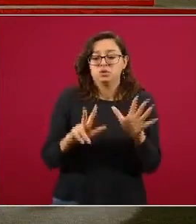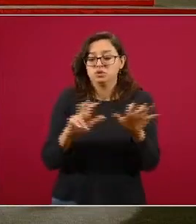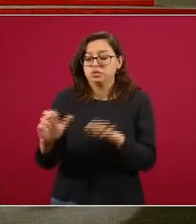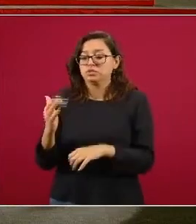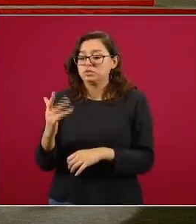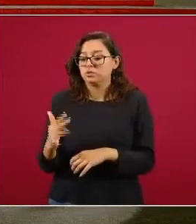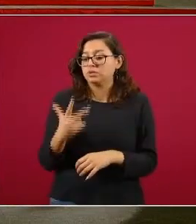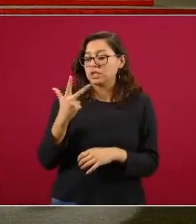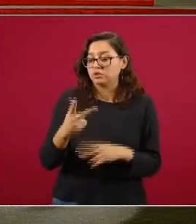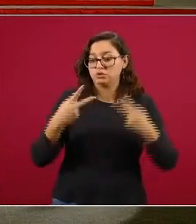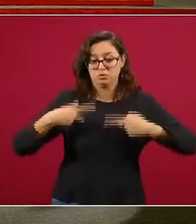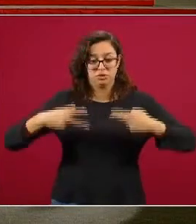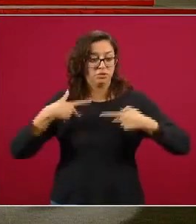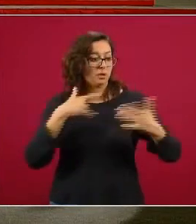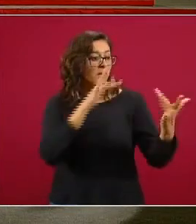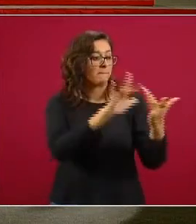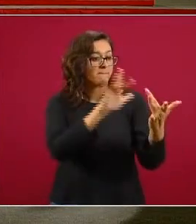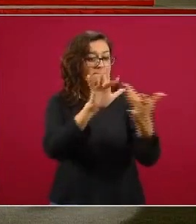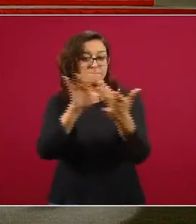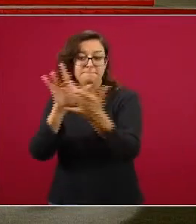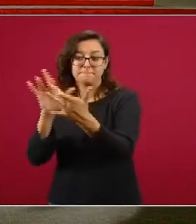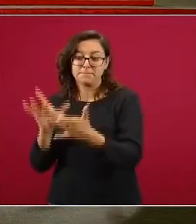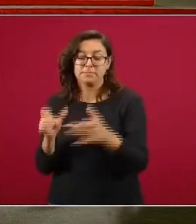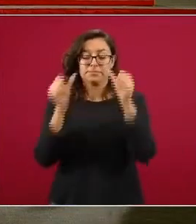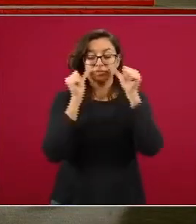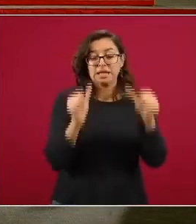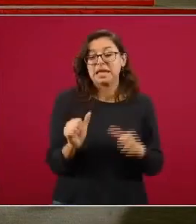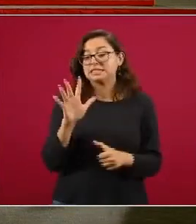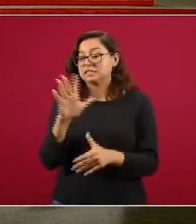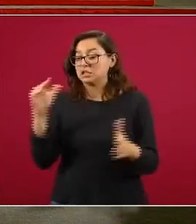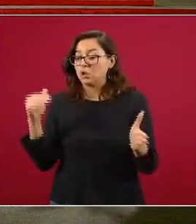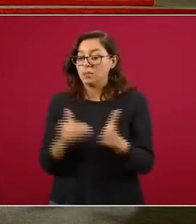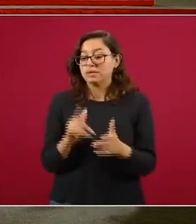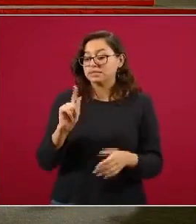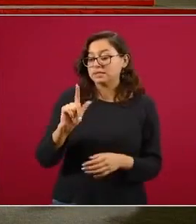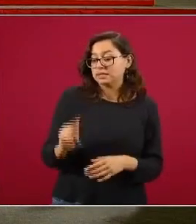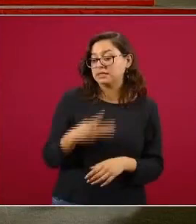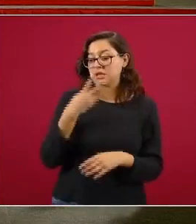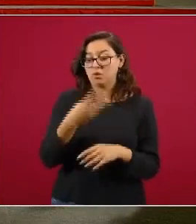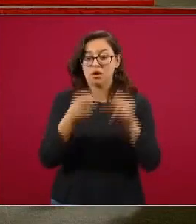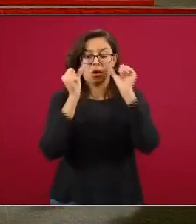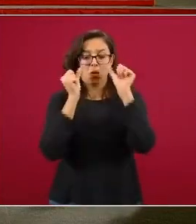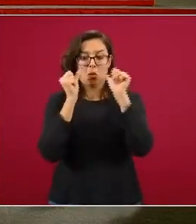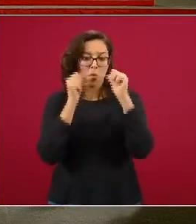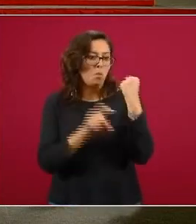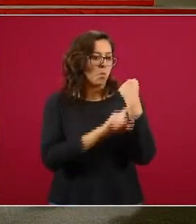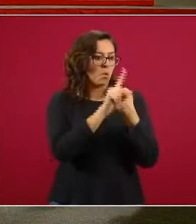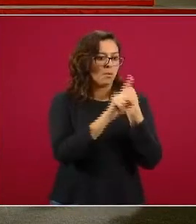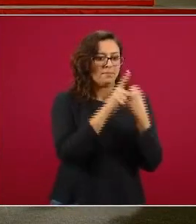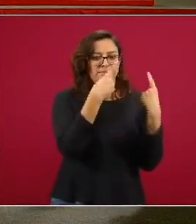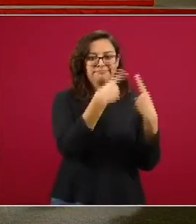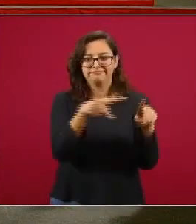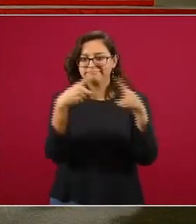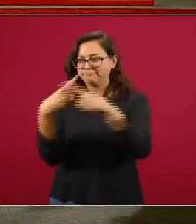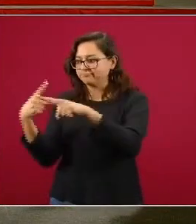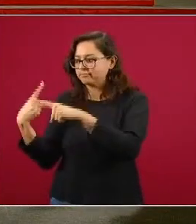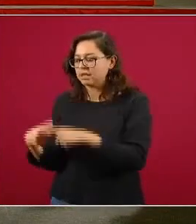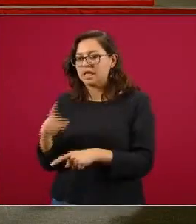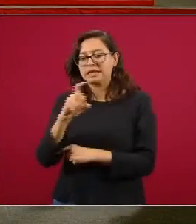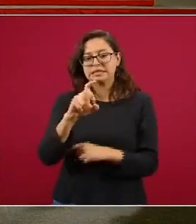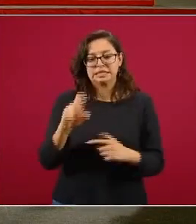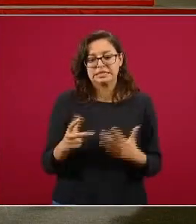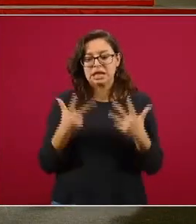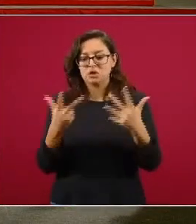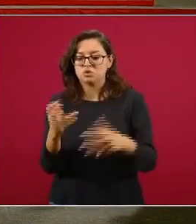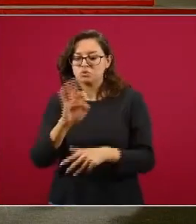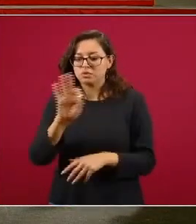casos ya atendidos, 5,074 atenciones de cada uno de los problemas que se han presentado. El